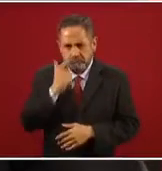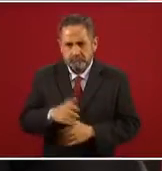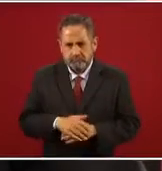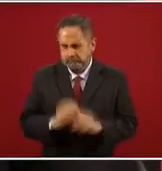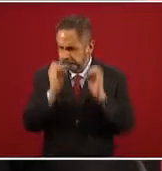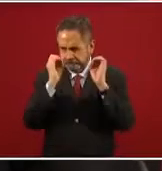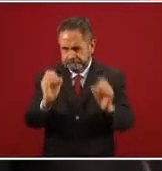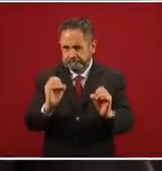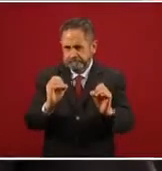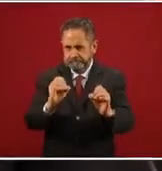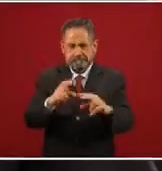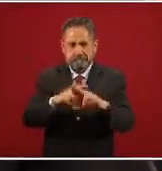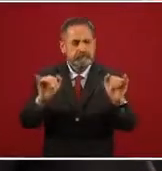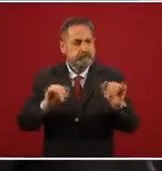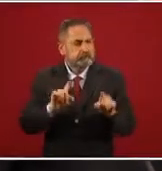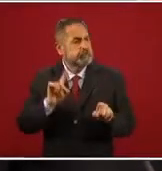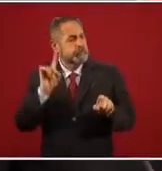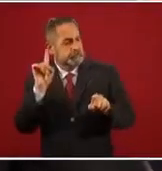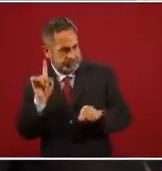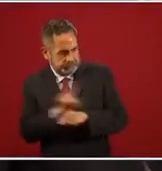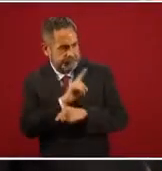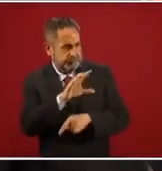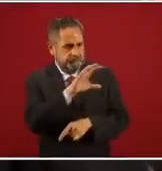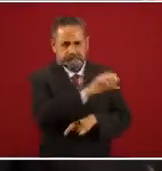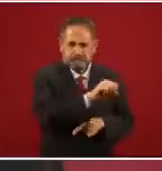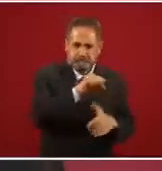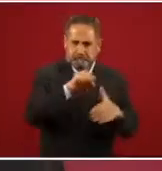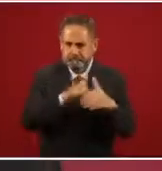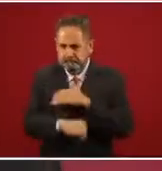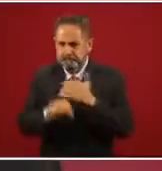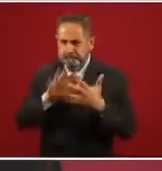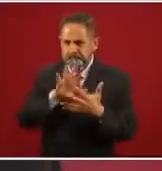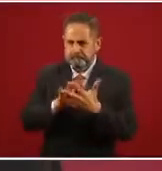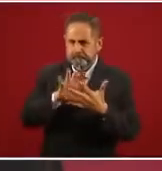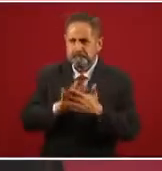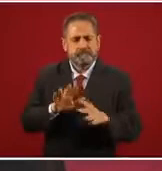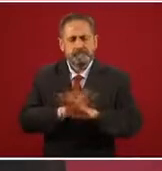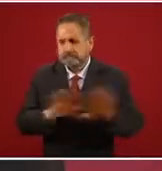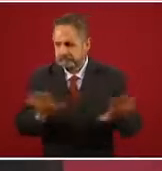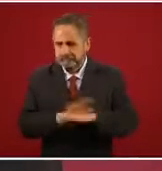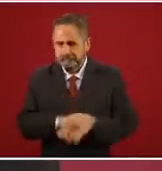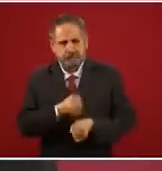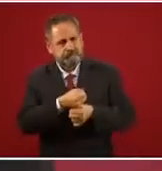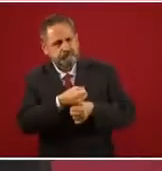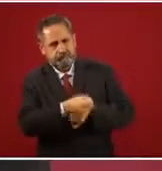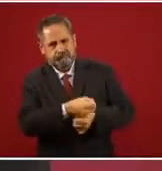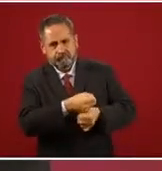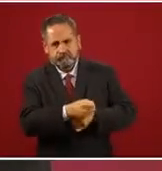Cero presos políticos, cero tortura,